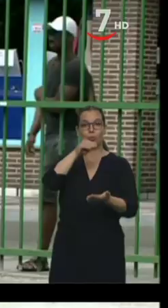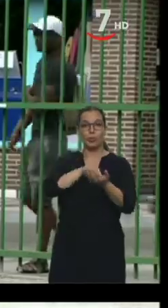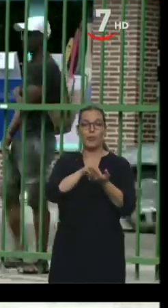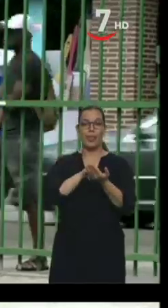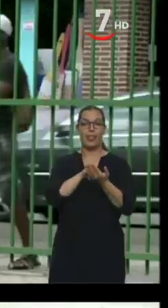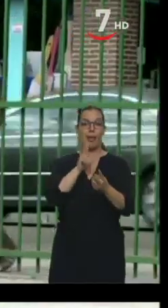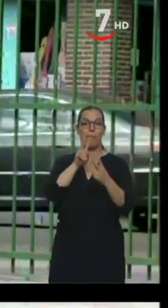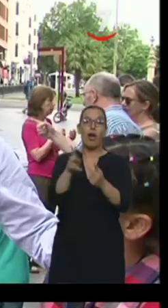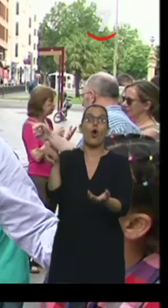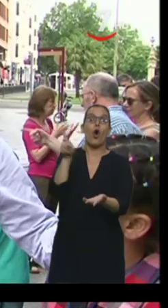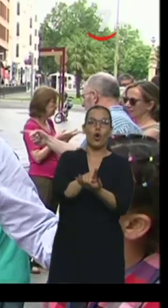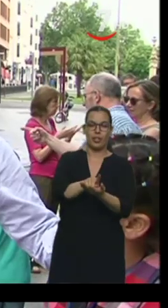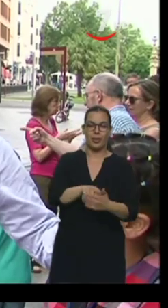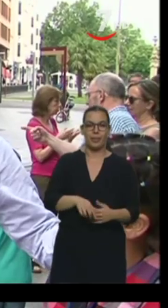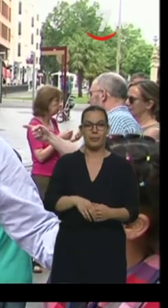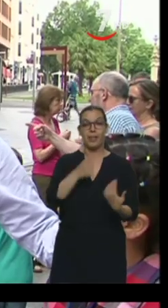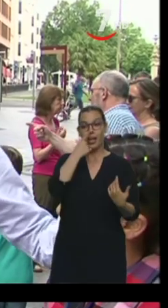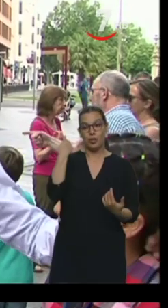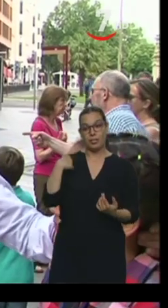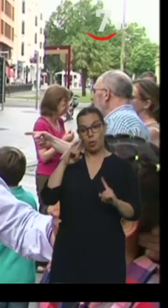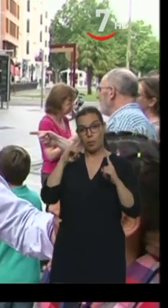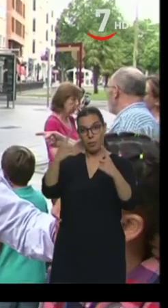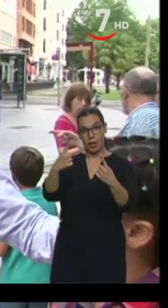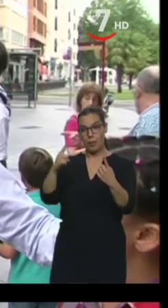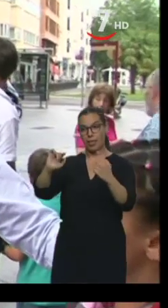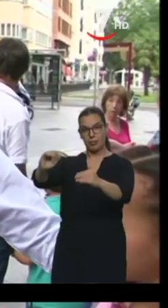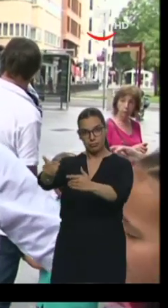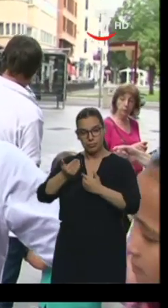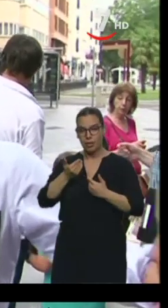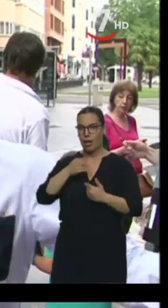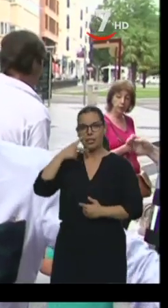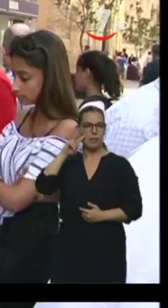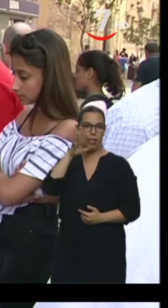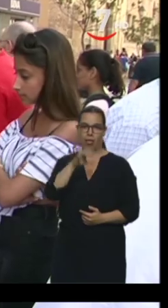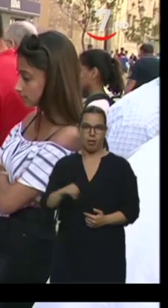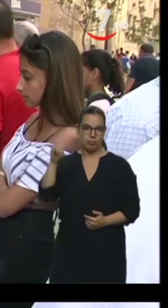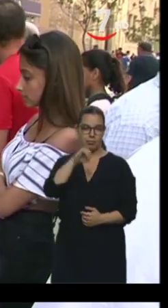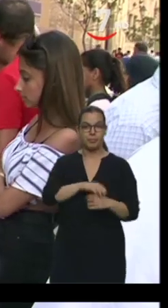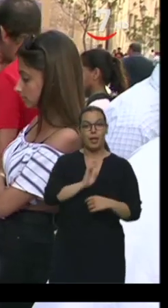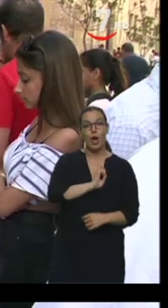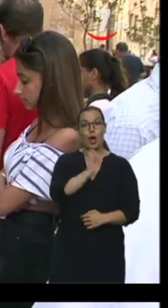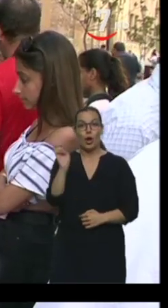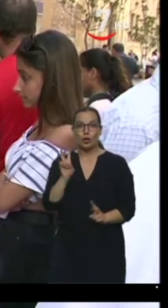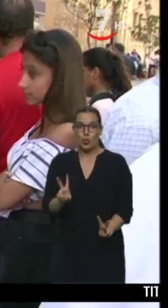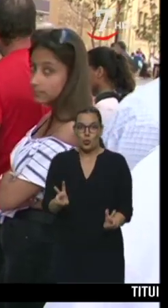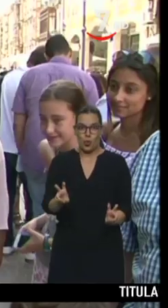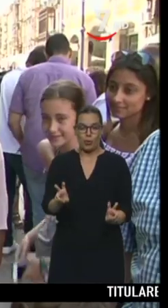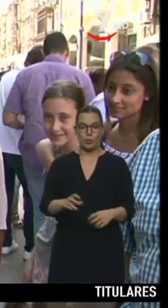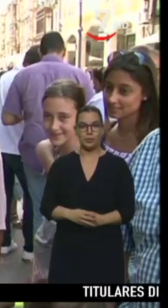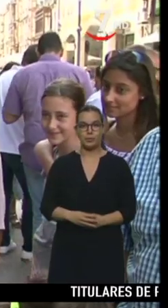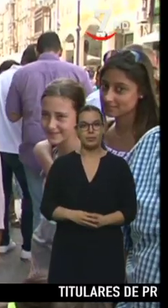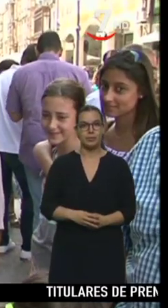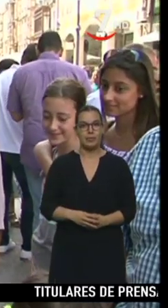de reencuentros. Que el año pasado fue nuestro primer año y fue una experiencia magnífica. En otros, de nuevas experiencias.